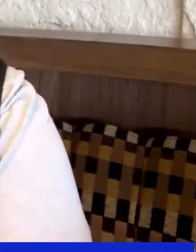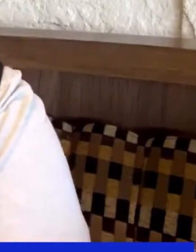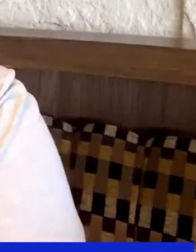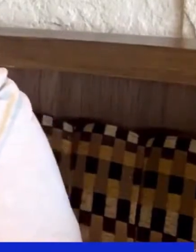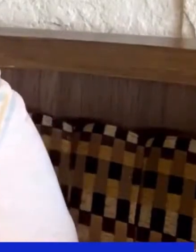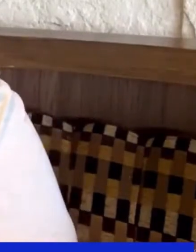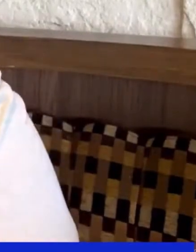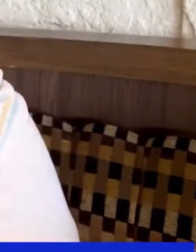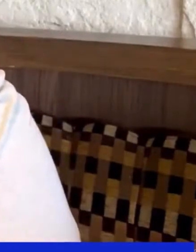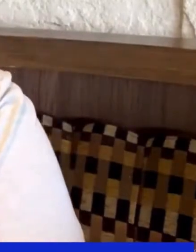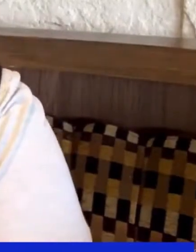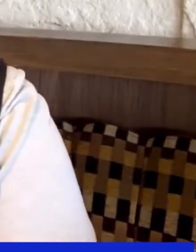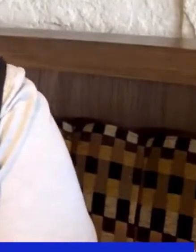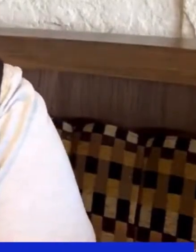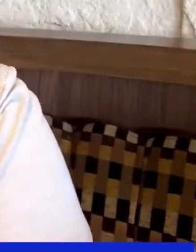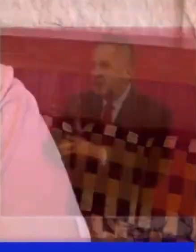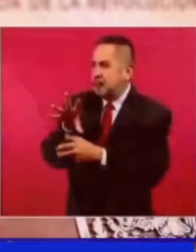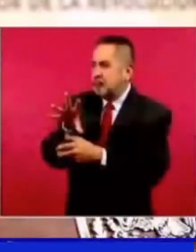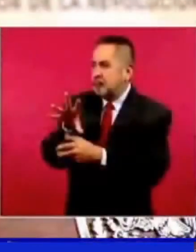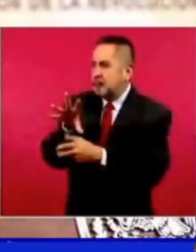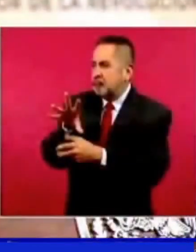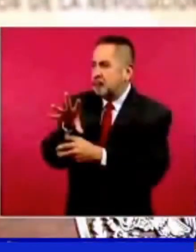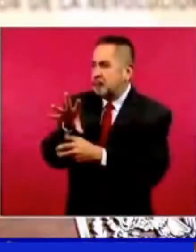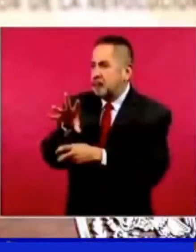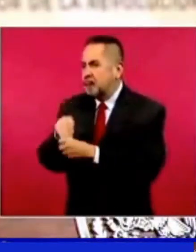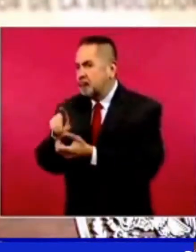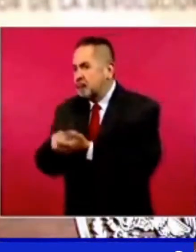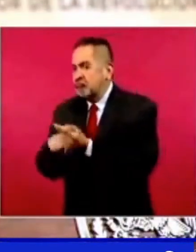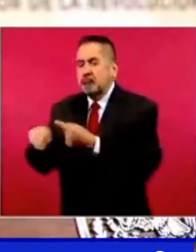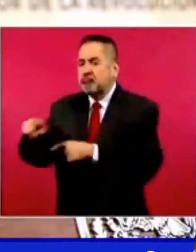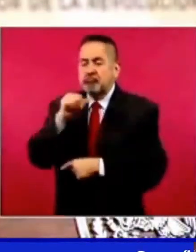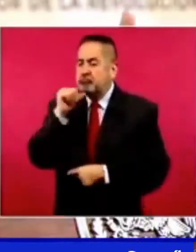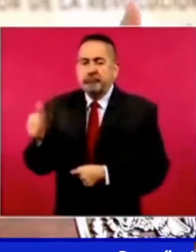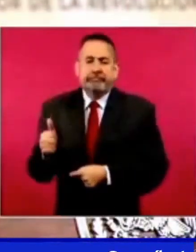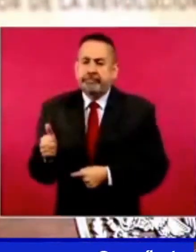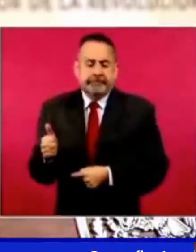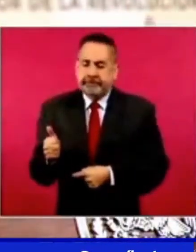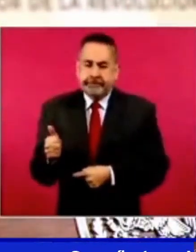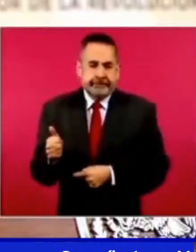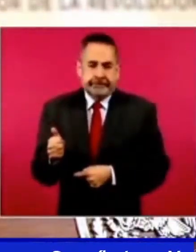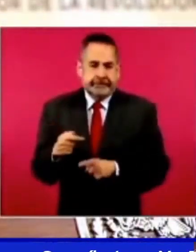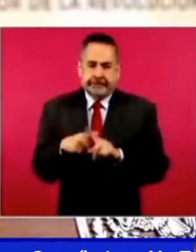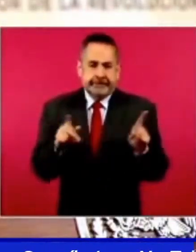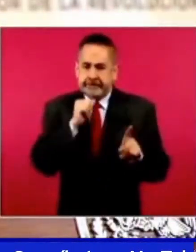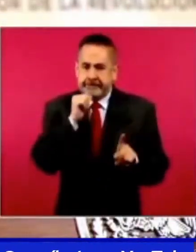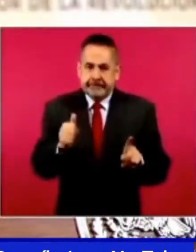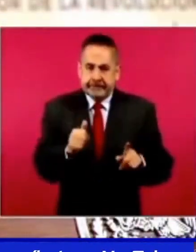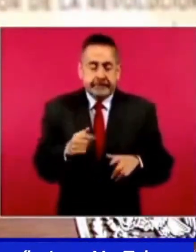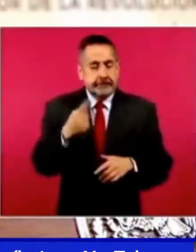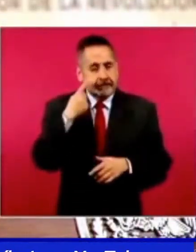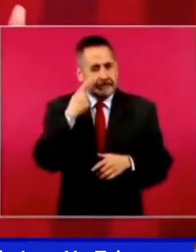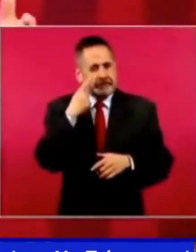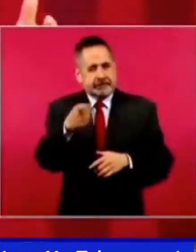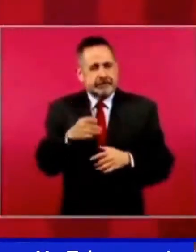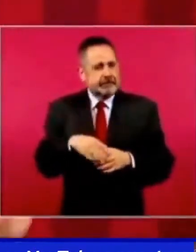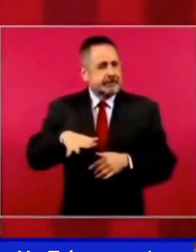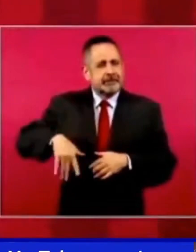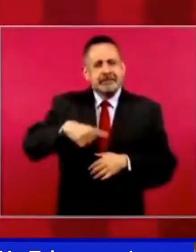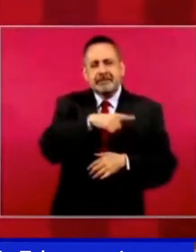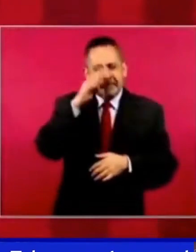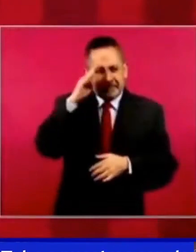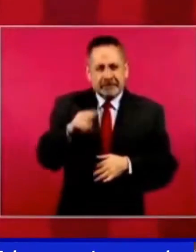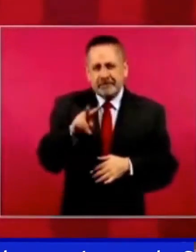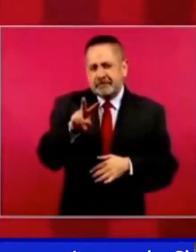el presidente y lo vamos desmenuzando. Lo estamos viendo ahora en el caso de este señor